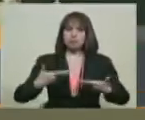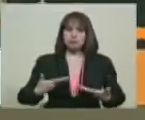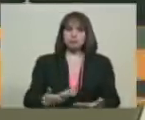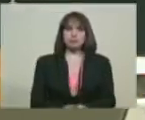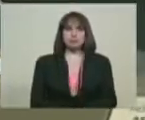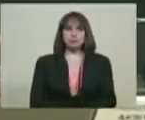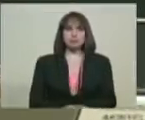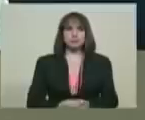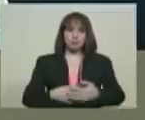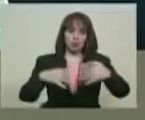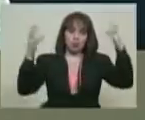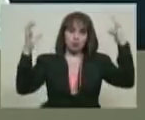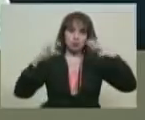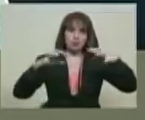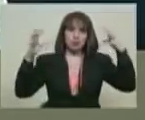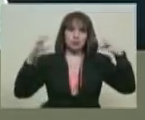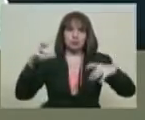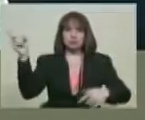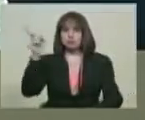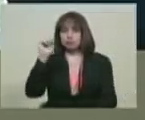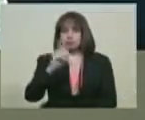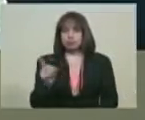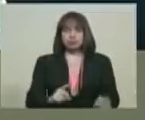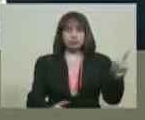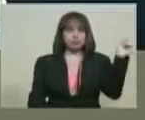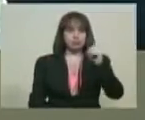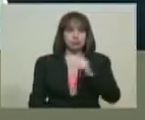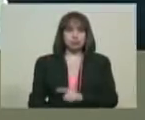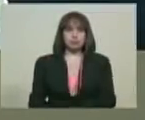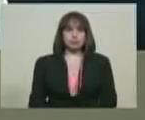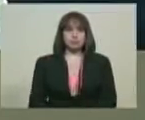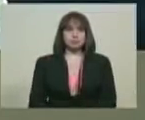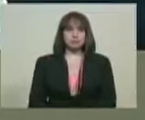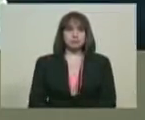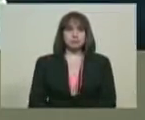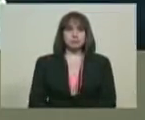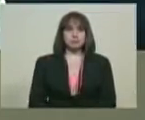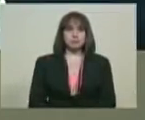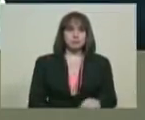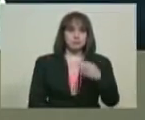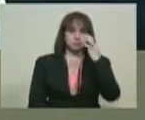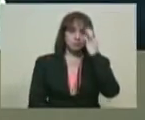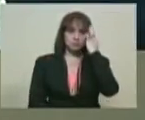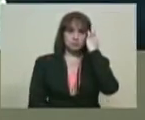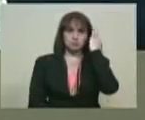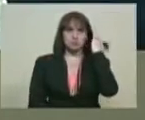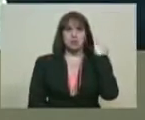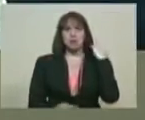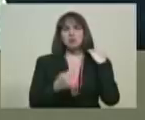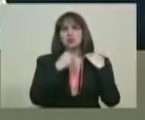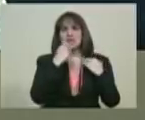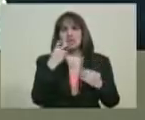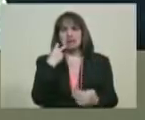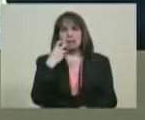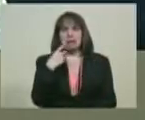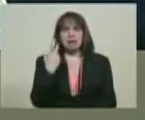Llueva, truene o relampaguee. ¿Cómo se diría en inglés?